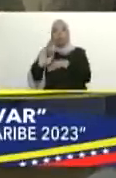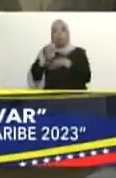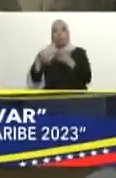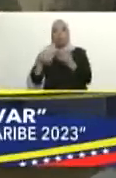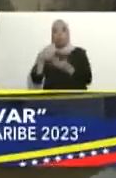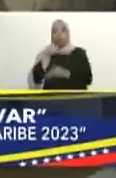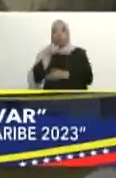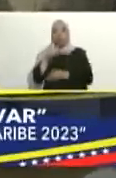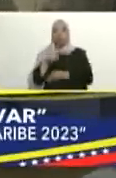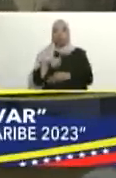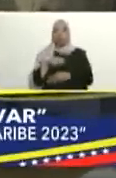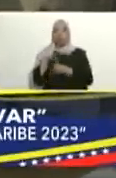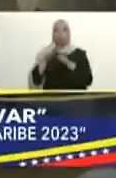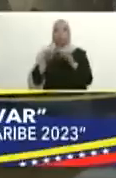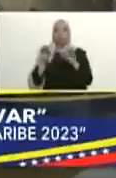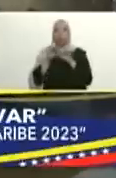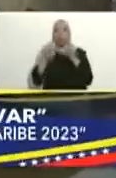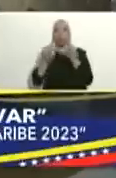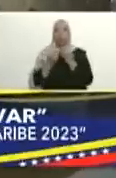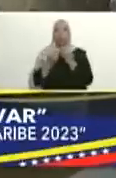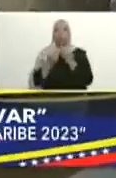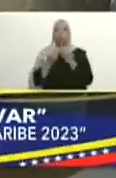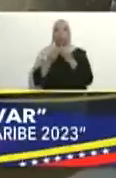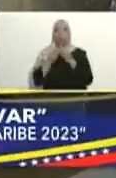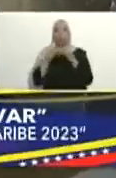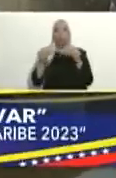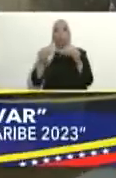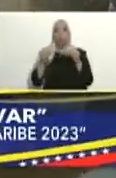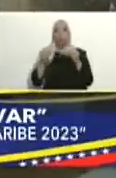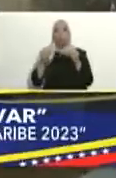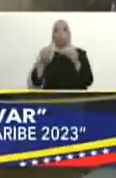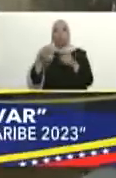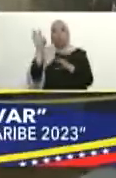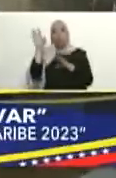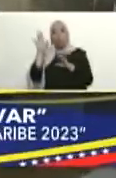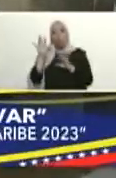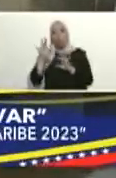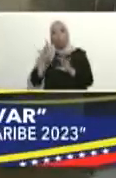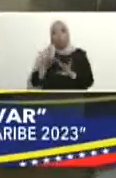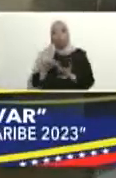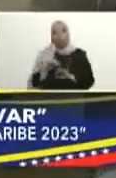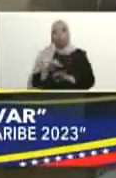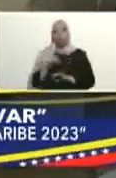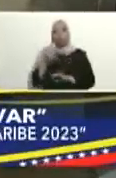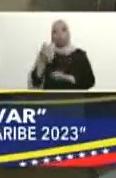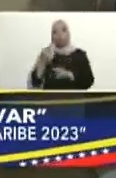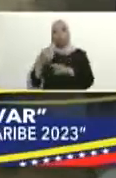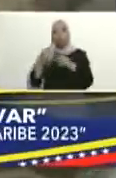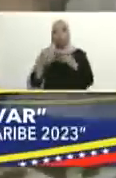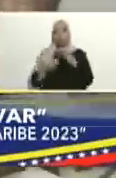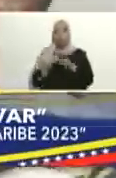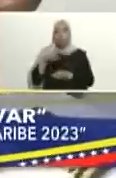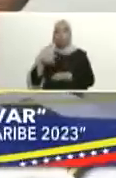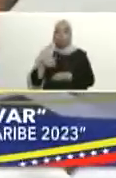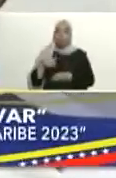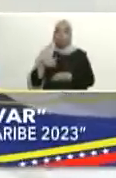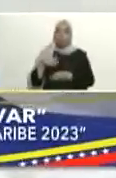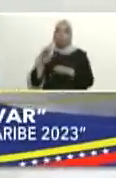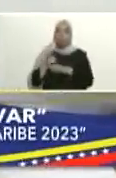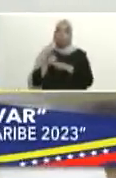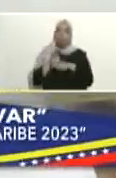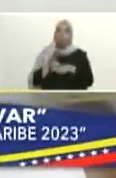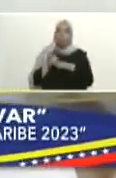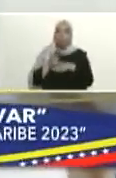ustedes, para toda su generación, que los bendiga, que los proteja, que los